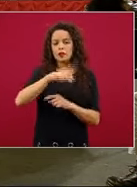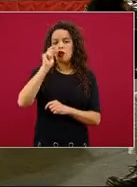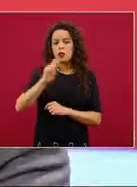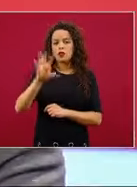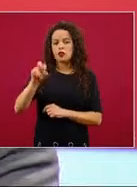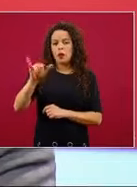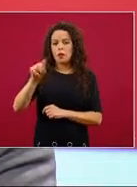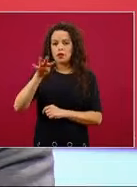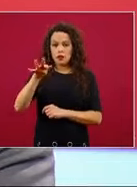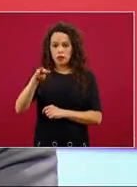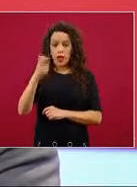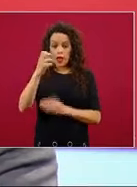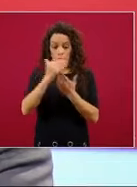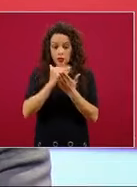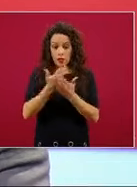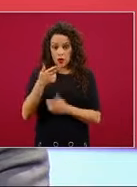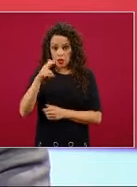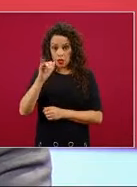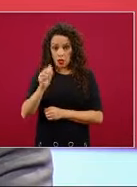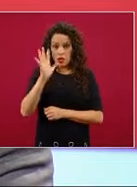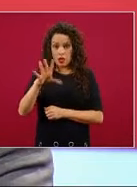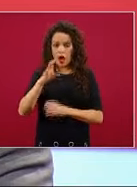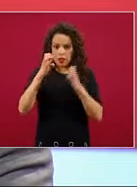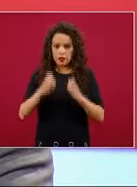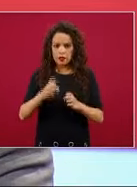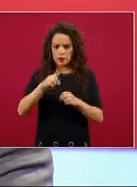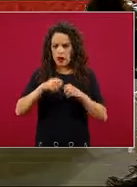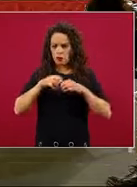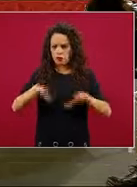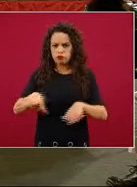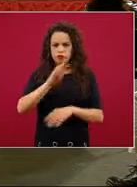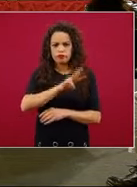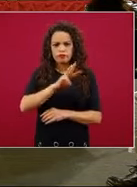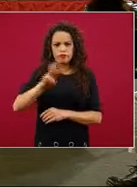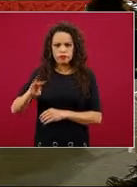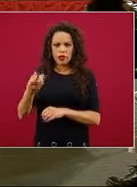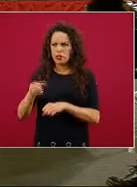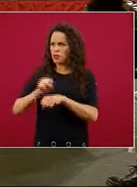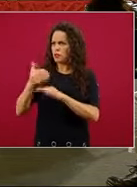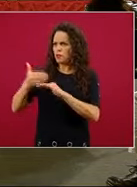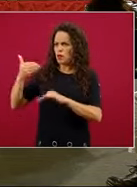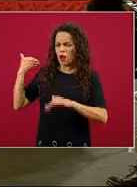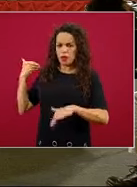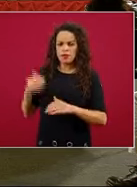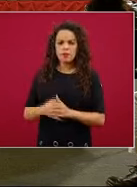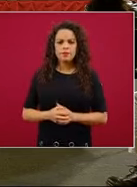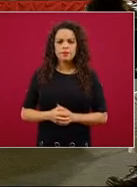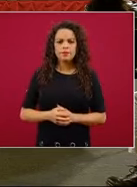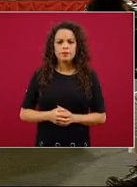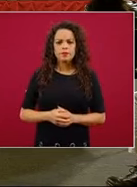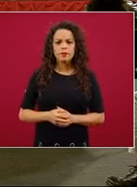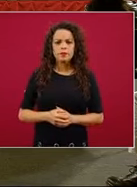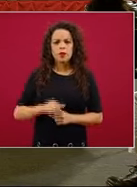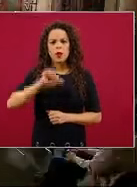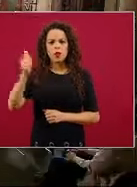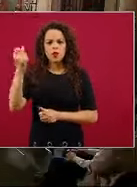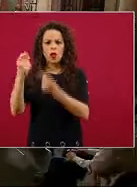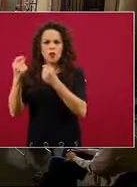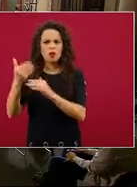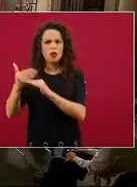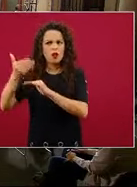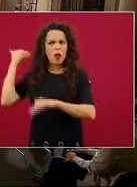guías se formularon y son públicas, están en el portal Coronavirus hace varias semanas, algunas incluso más de un par de meses, y lo